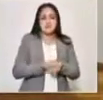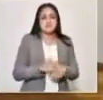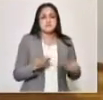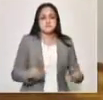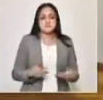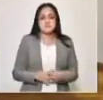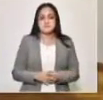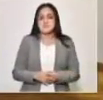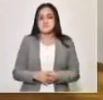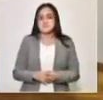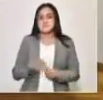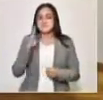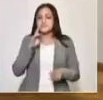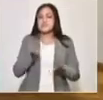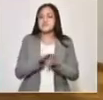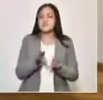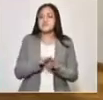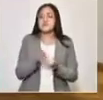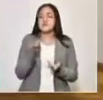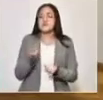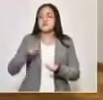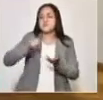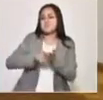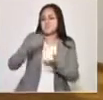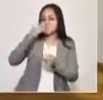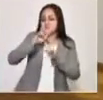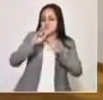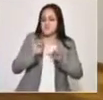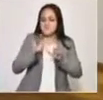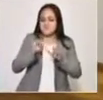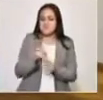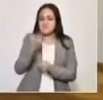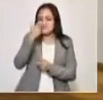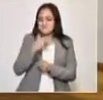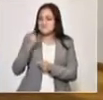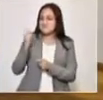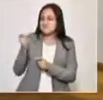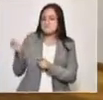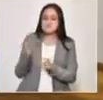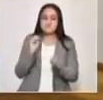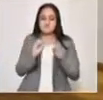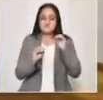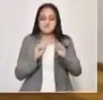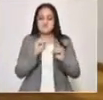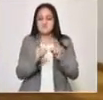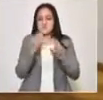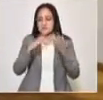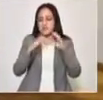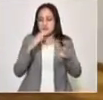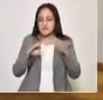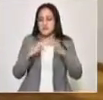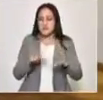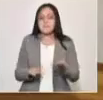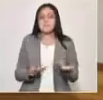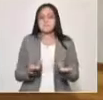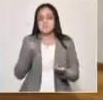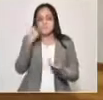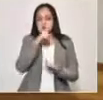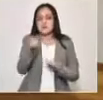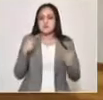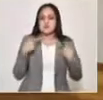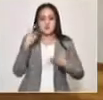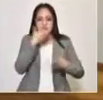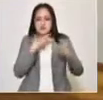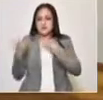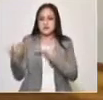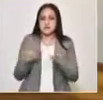desde bots, desde condiciones de esa naturaleza, para desorientar